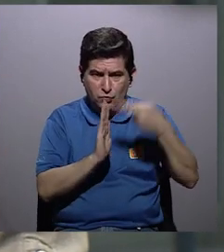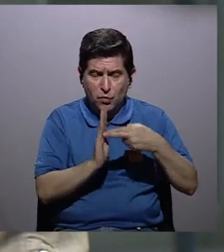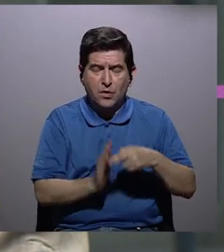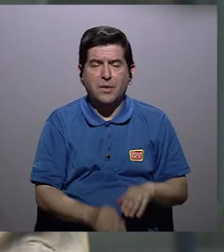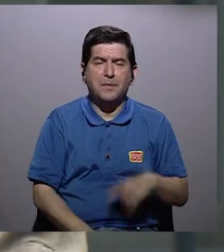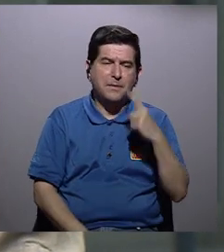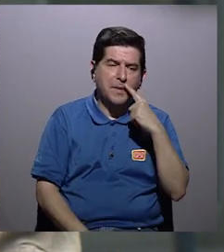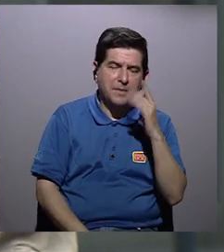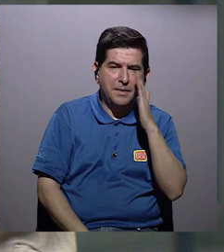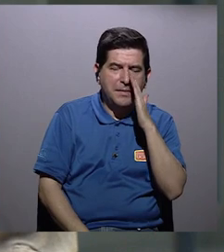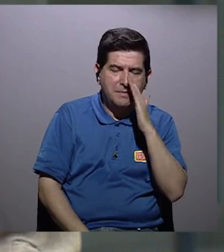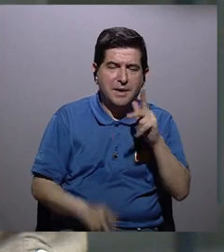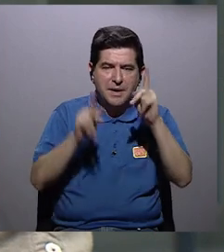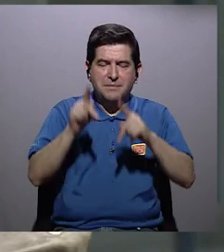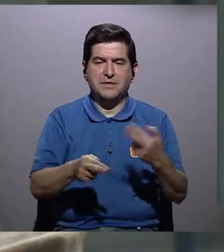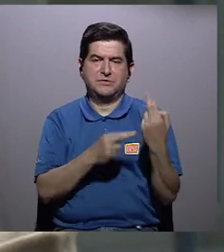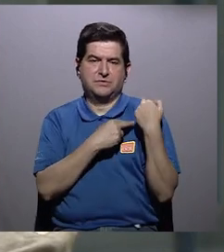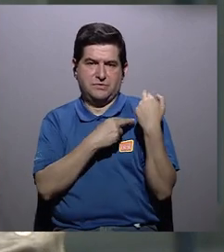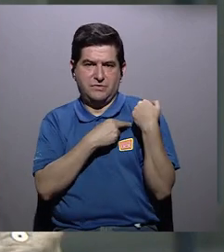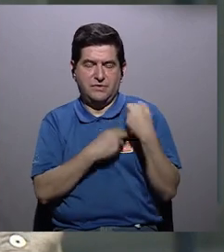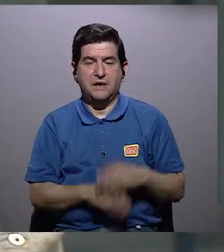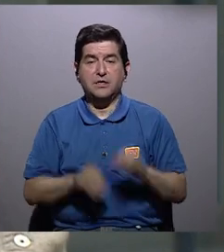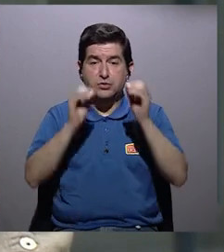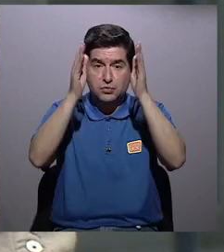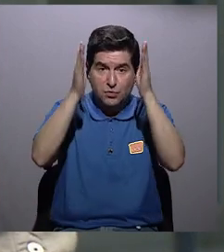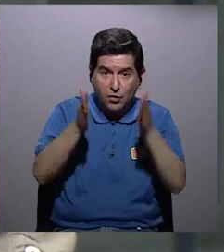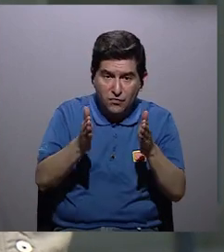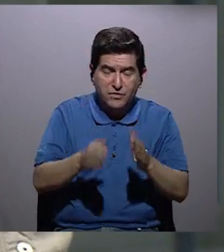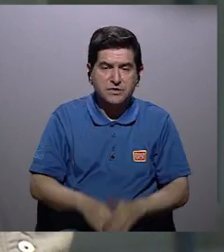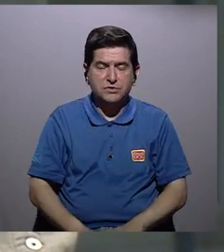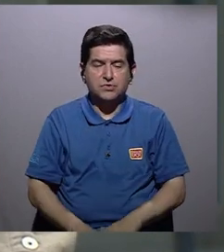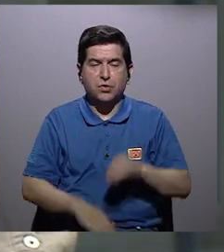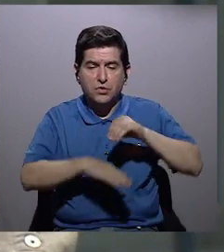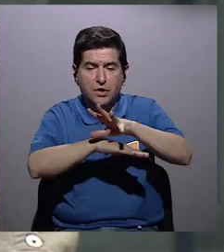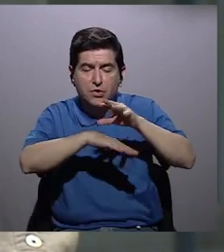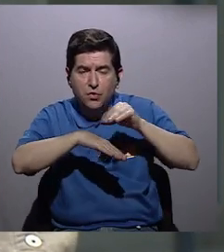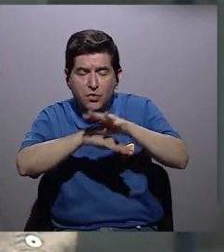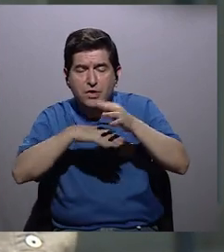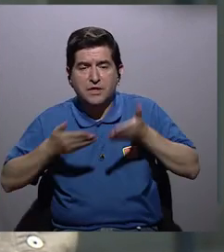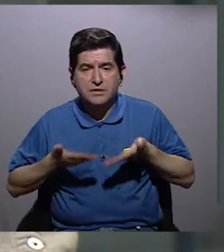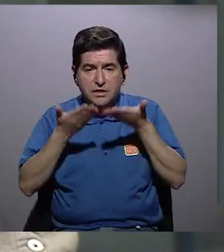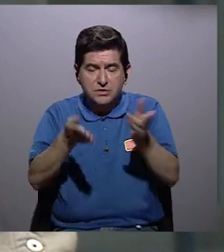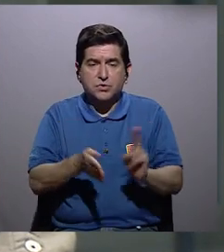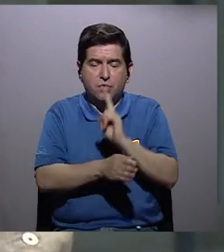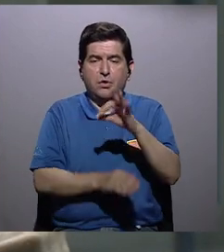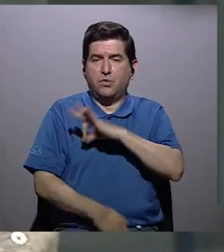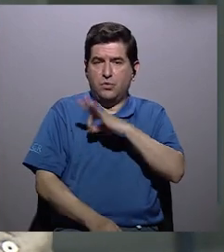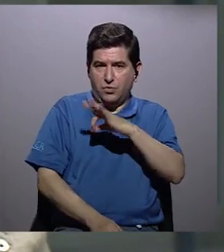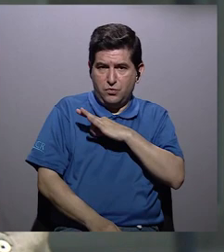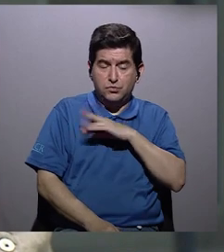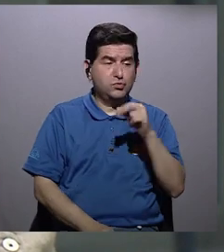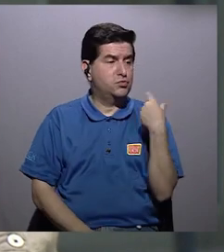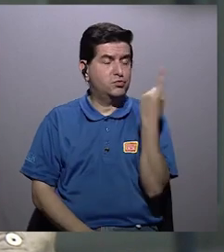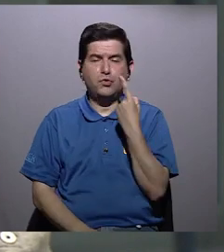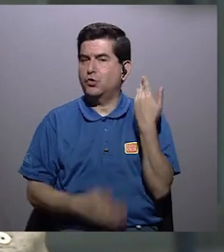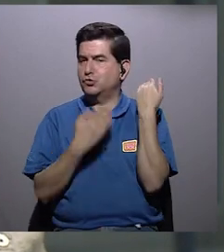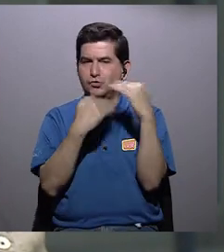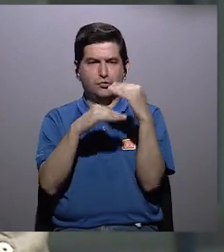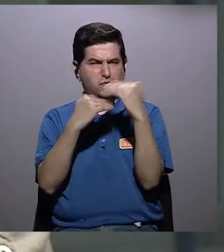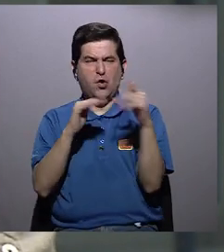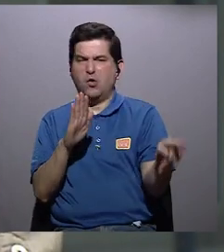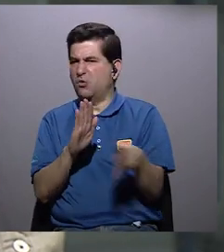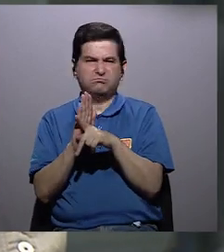Padres, madres, cuidadores que estén presentes, docentes que orienten a los usos beneficiosos, no solo la restricción